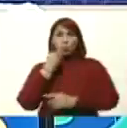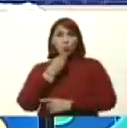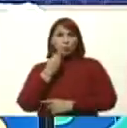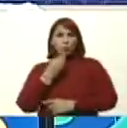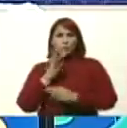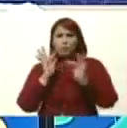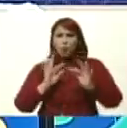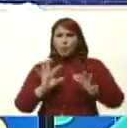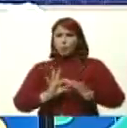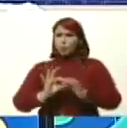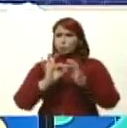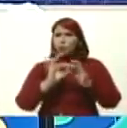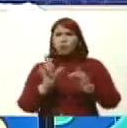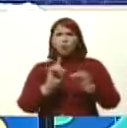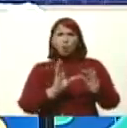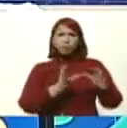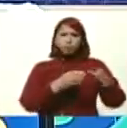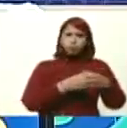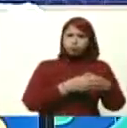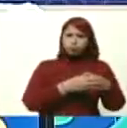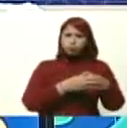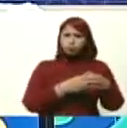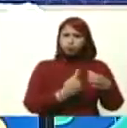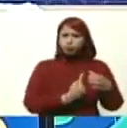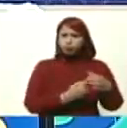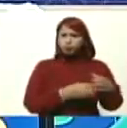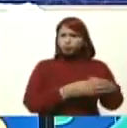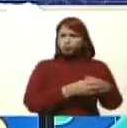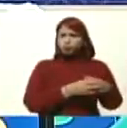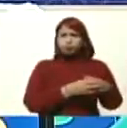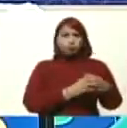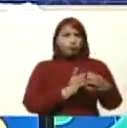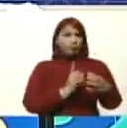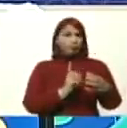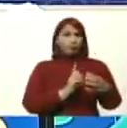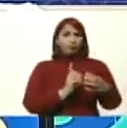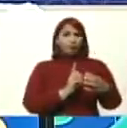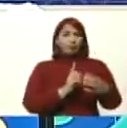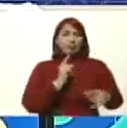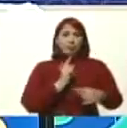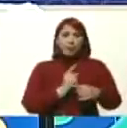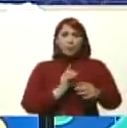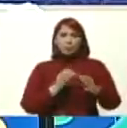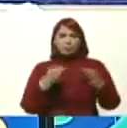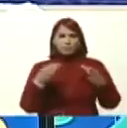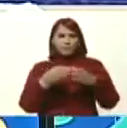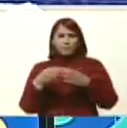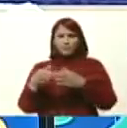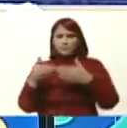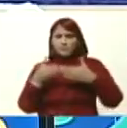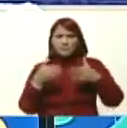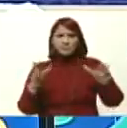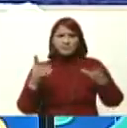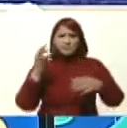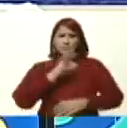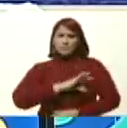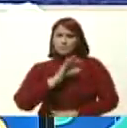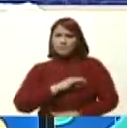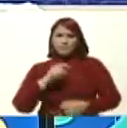unitaria, que no sea un comando de campaña partidista como tal, que sea un comando de campaña